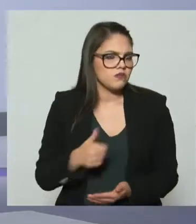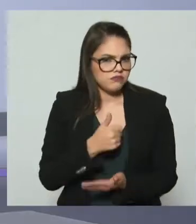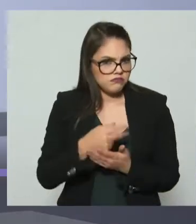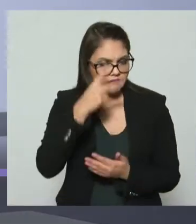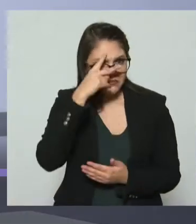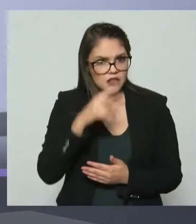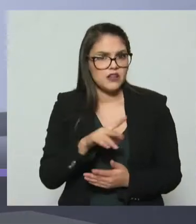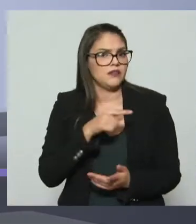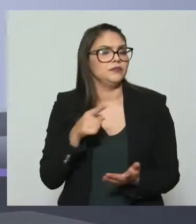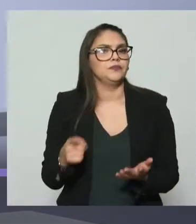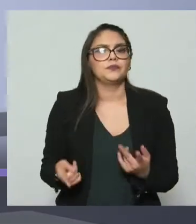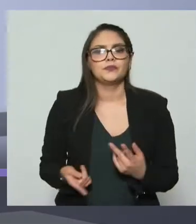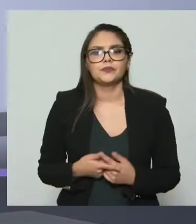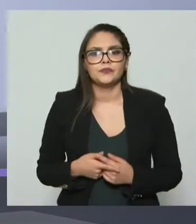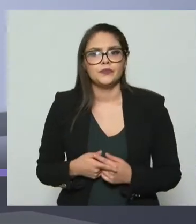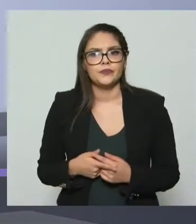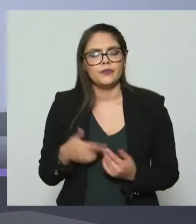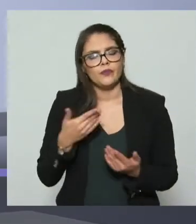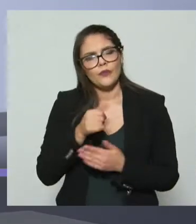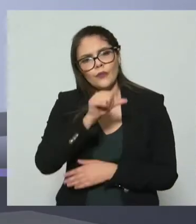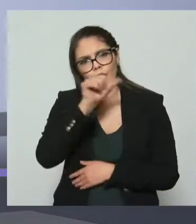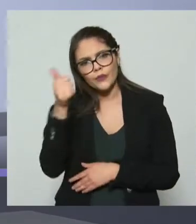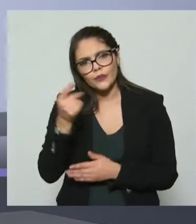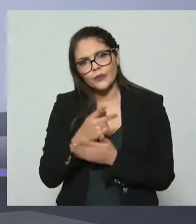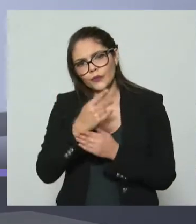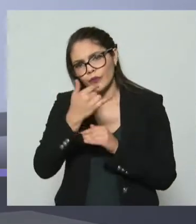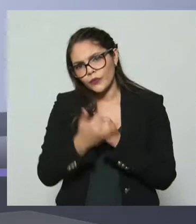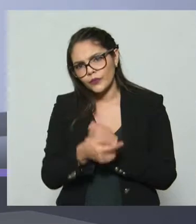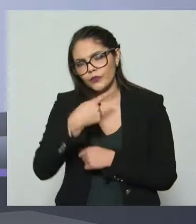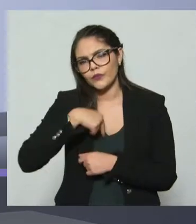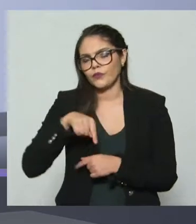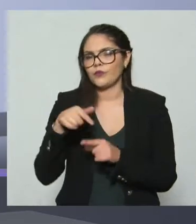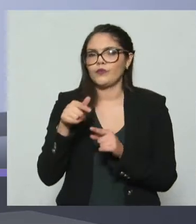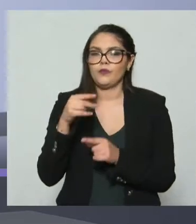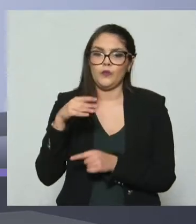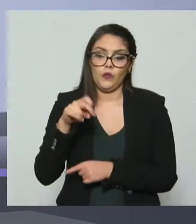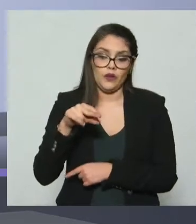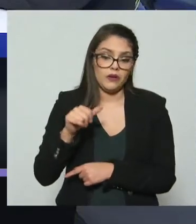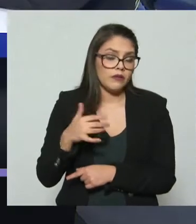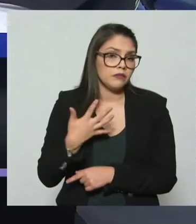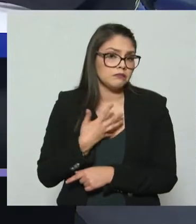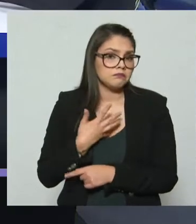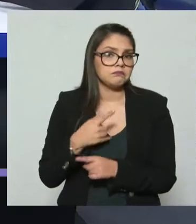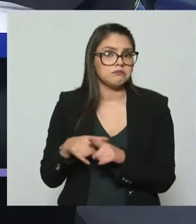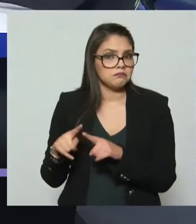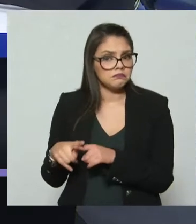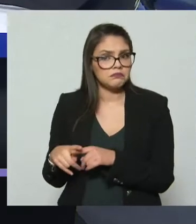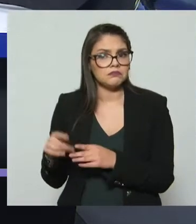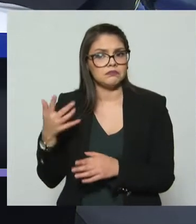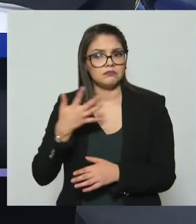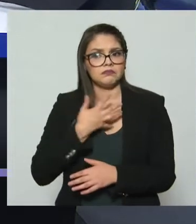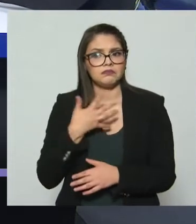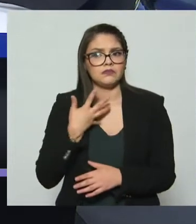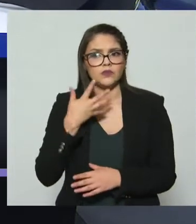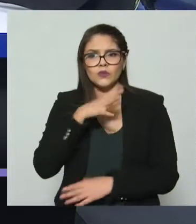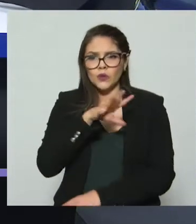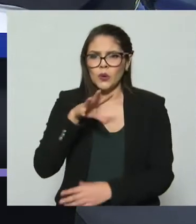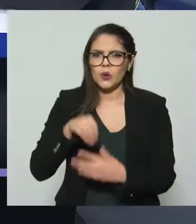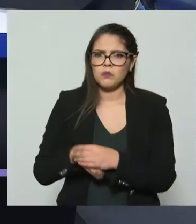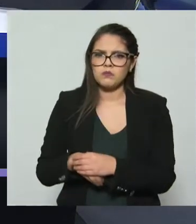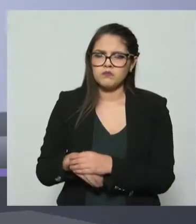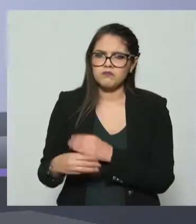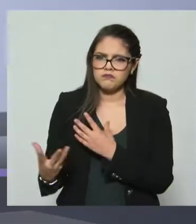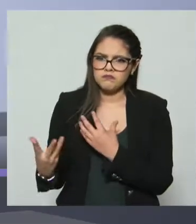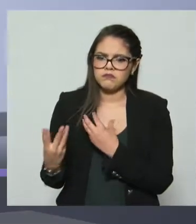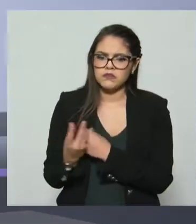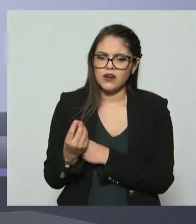el proyecto que traemos el Grupo Parlamentario de Morena. Entonces, ha habido esta correlación de